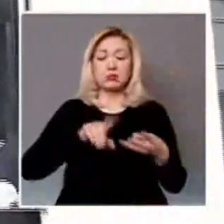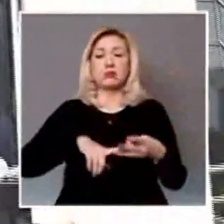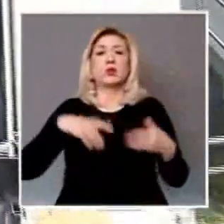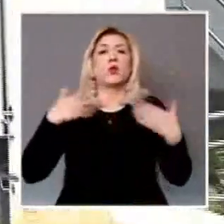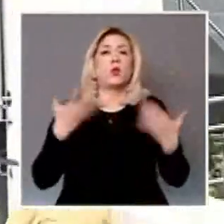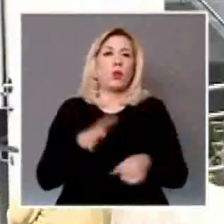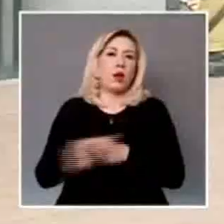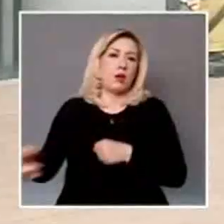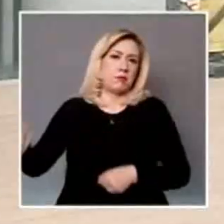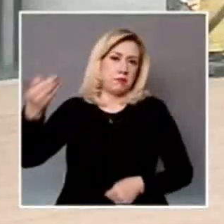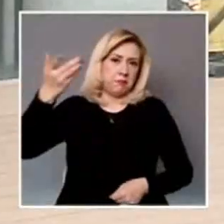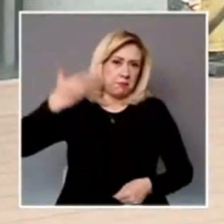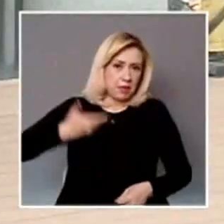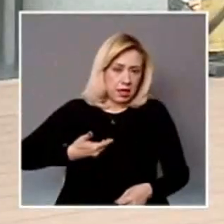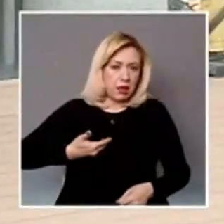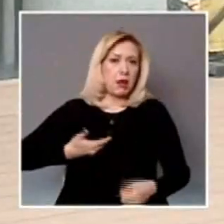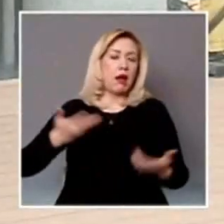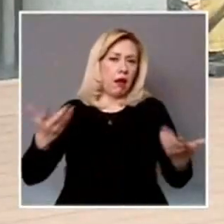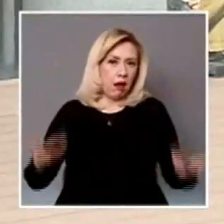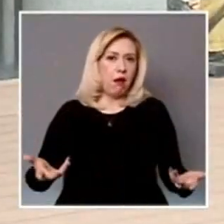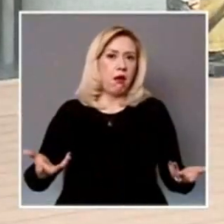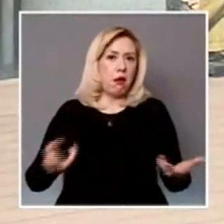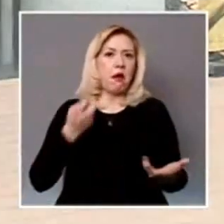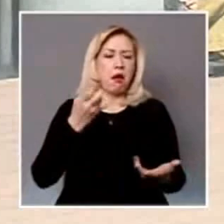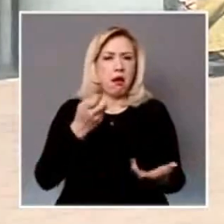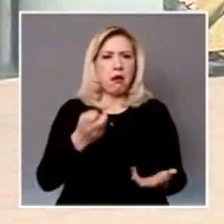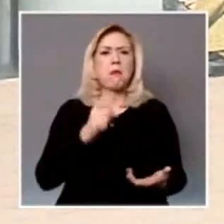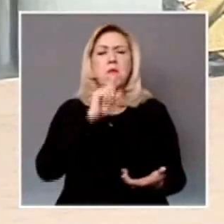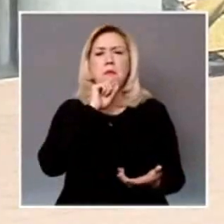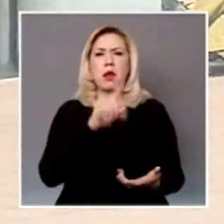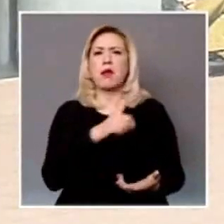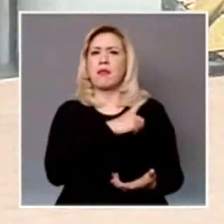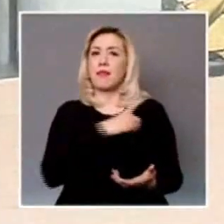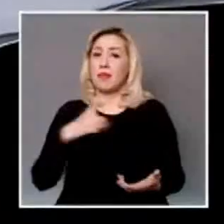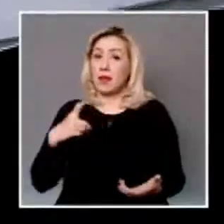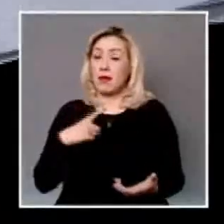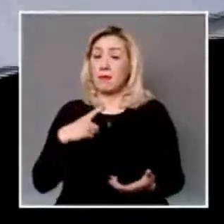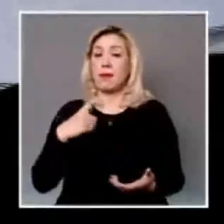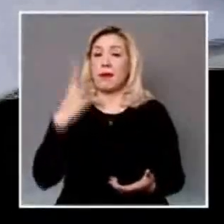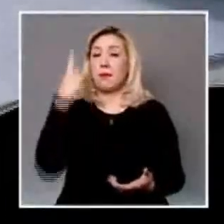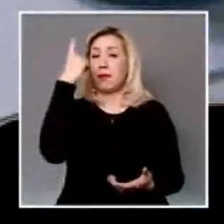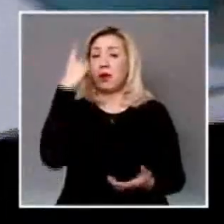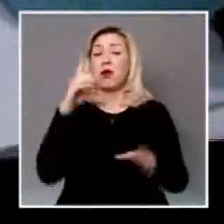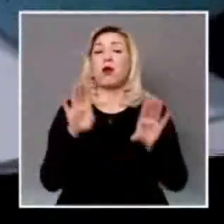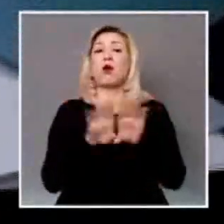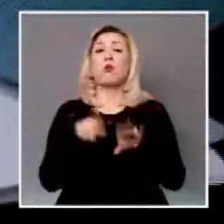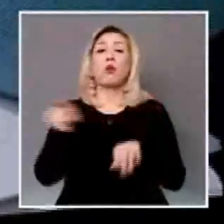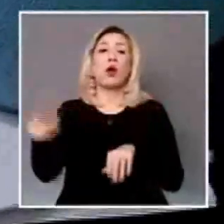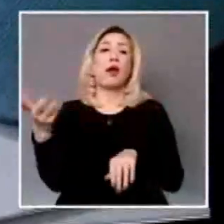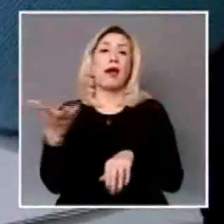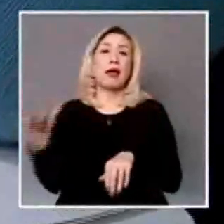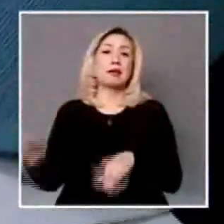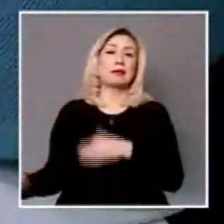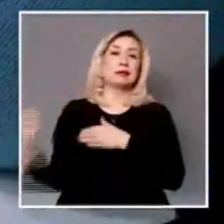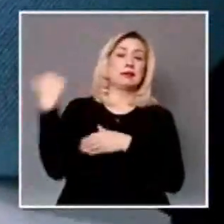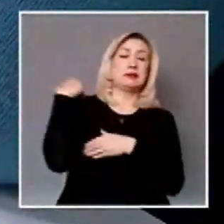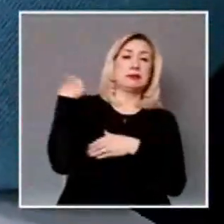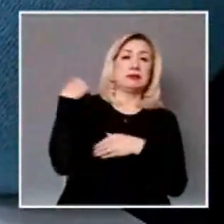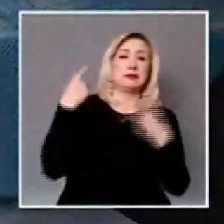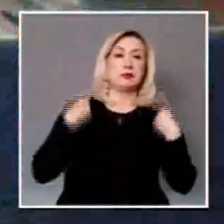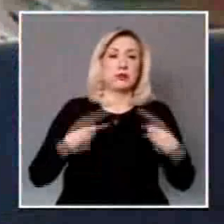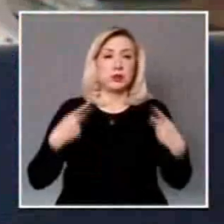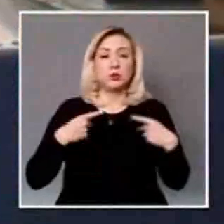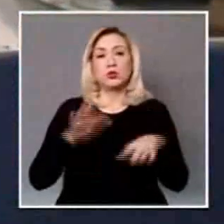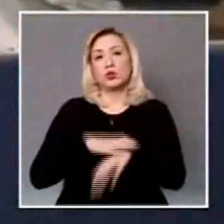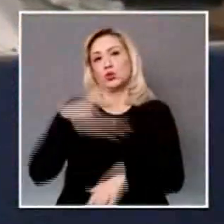información se puede entregar por cualquier medio, se debe privilegiar el modo de entrega que elija el interesado, por ser su derecho de